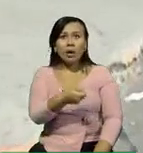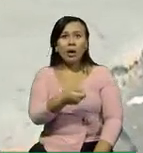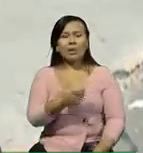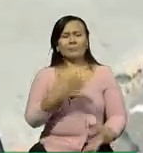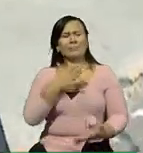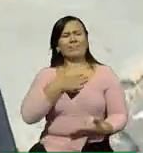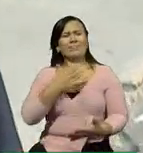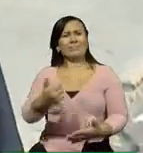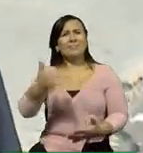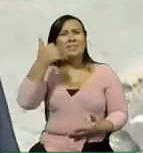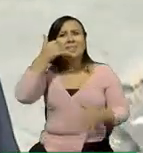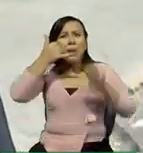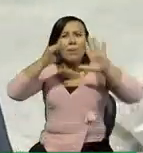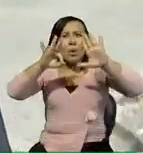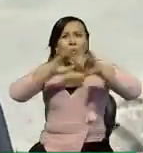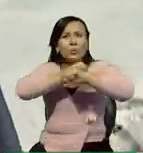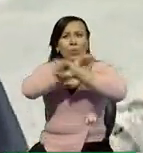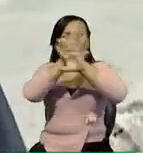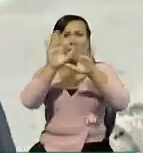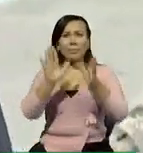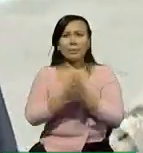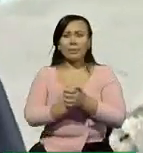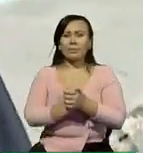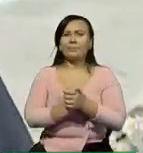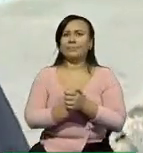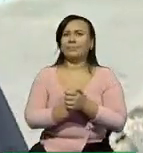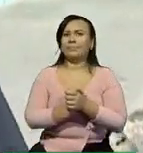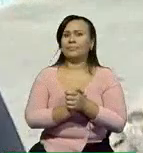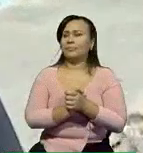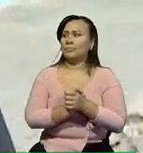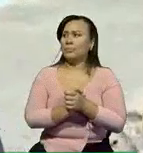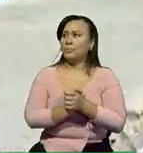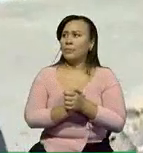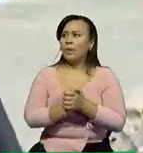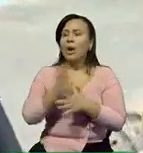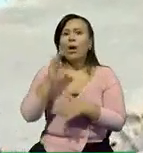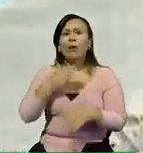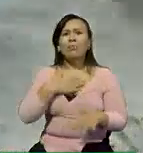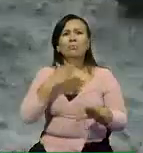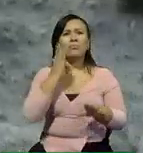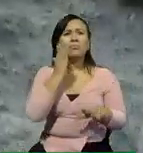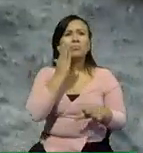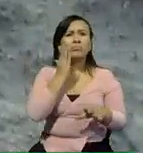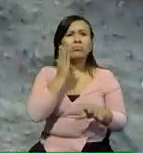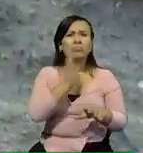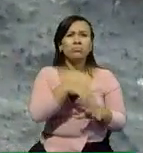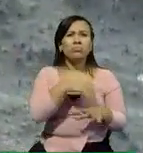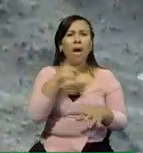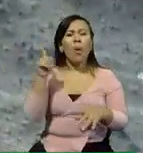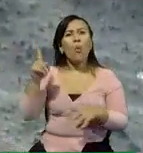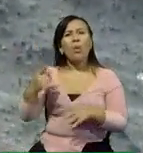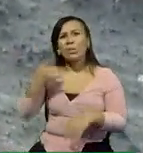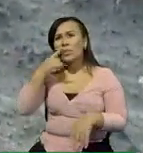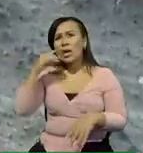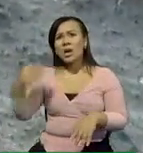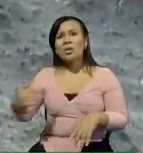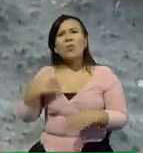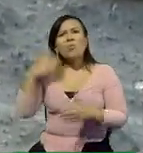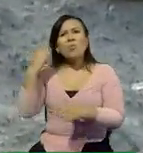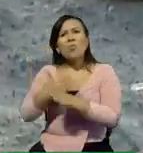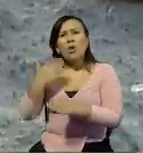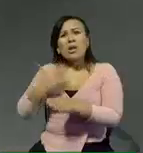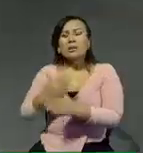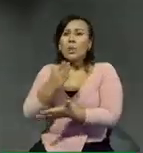las 8 de la mañana que ya la querían apuñalar. Un compañerito del colegio, de la escuelita. Todo había pasado en el aula de clase,